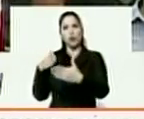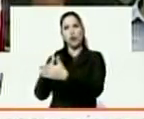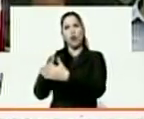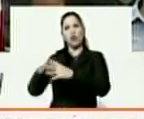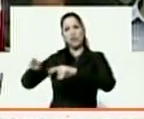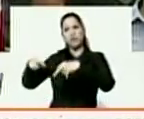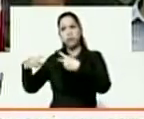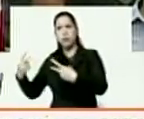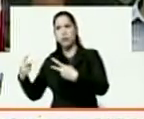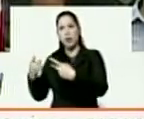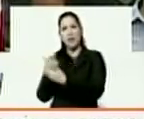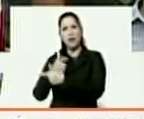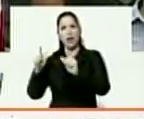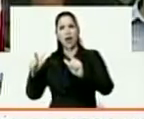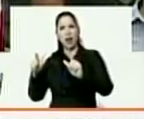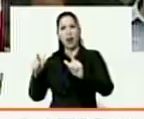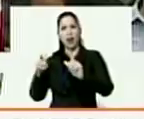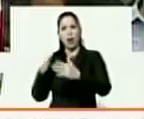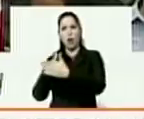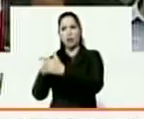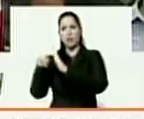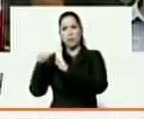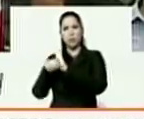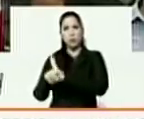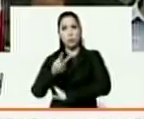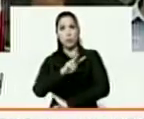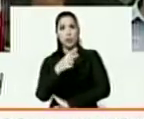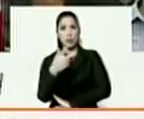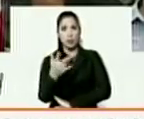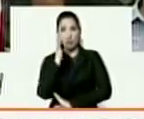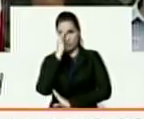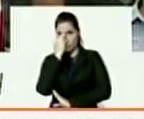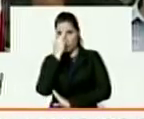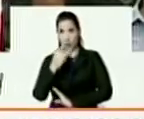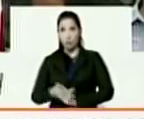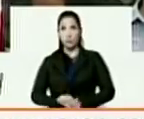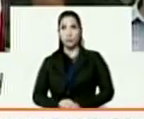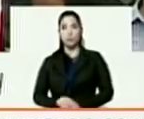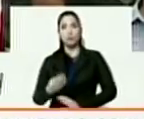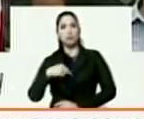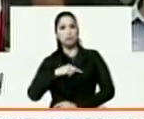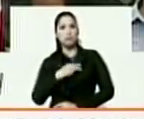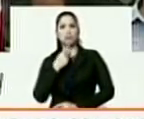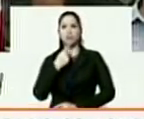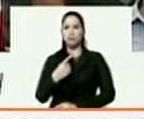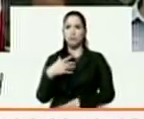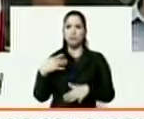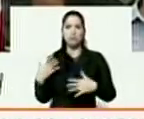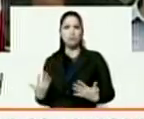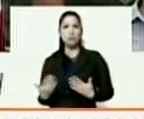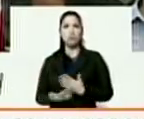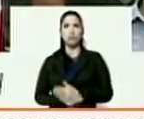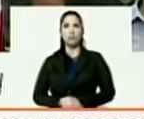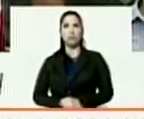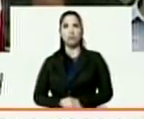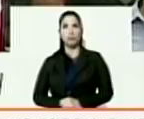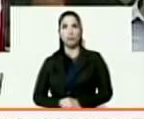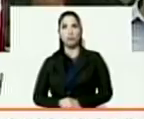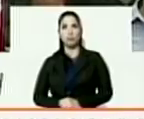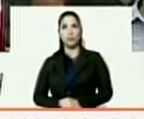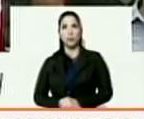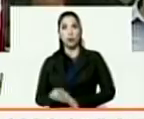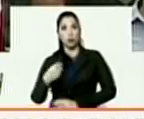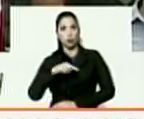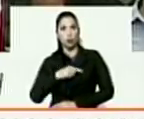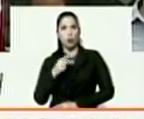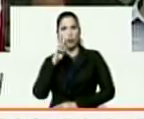neoliberales y el 23 de febrero como hemos dicho para ponerle la guinda a la torta del